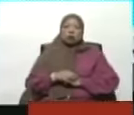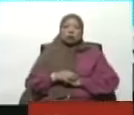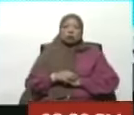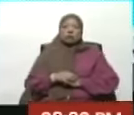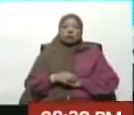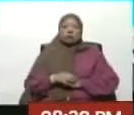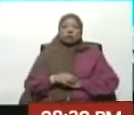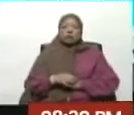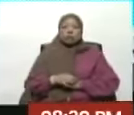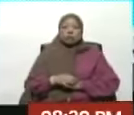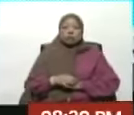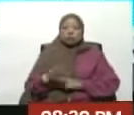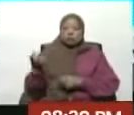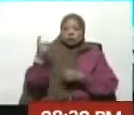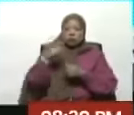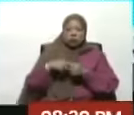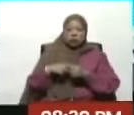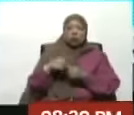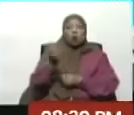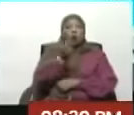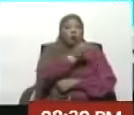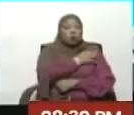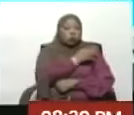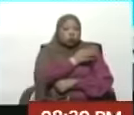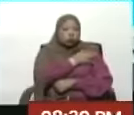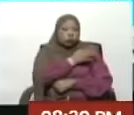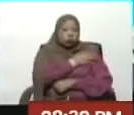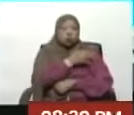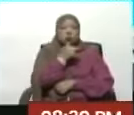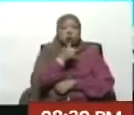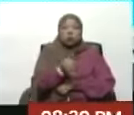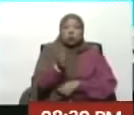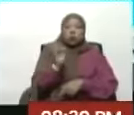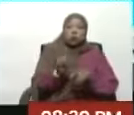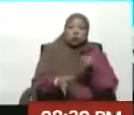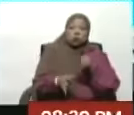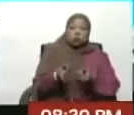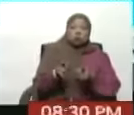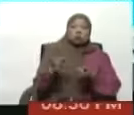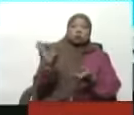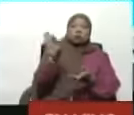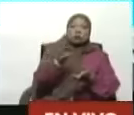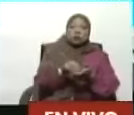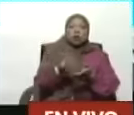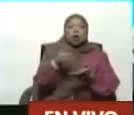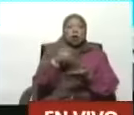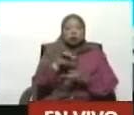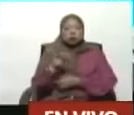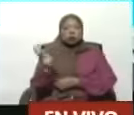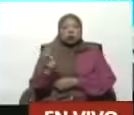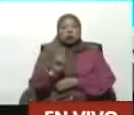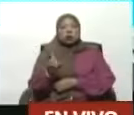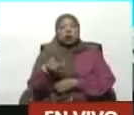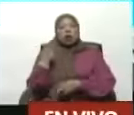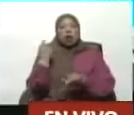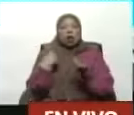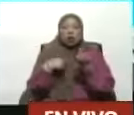a aquellos dentro de la oposición que pudieran estar siendo arrastrados otra vez a una